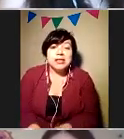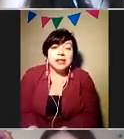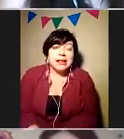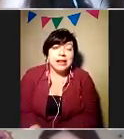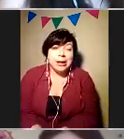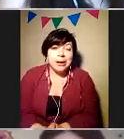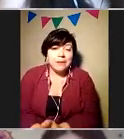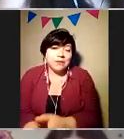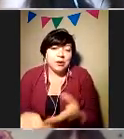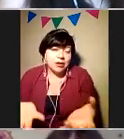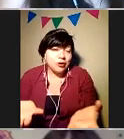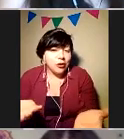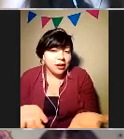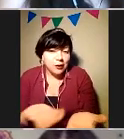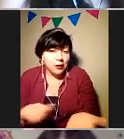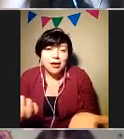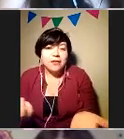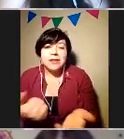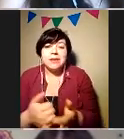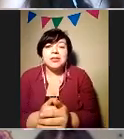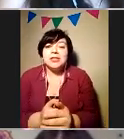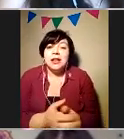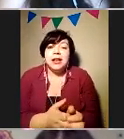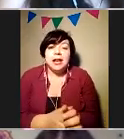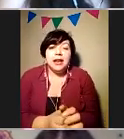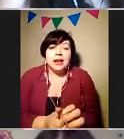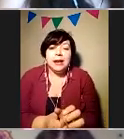nuestro quehacer, de todos los días. Todos los días nos vestimos.